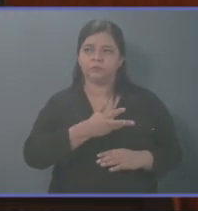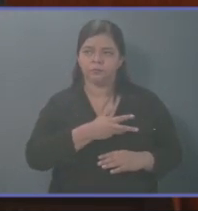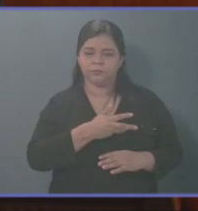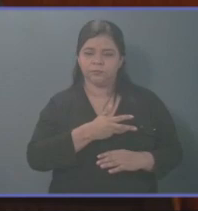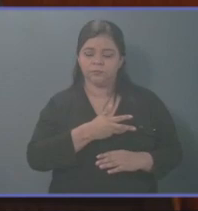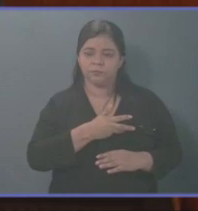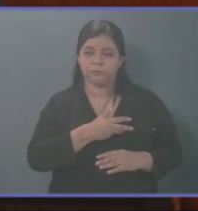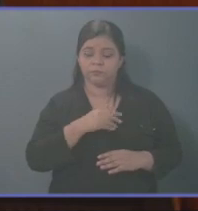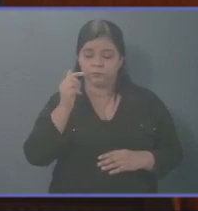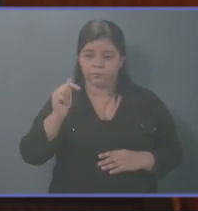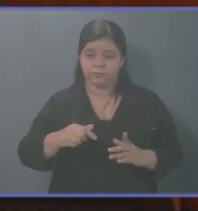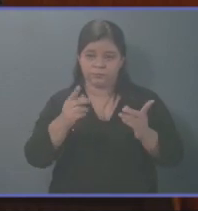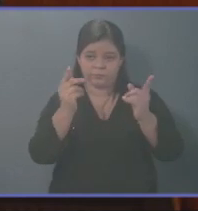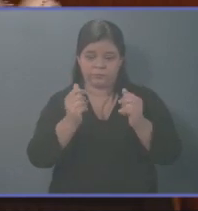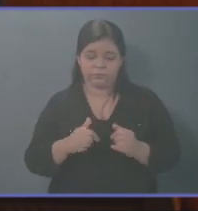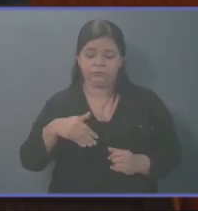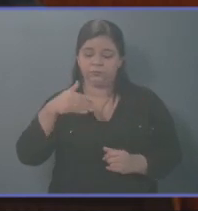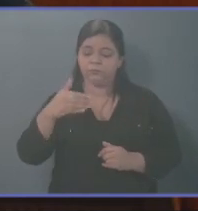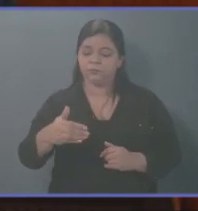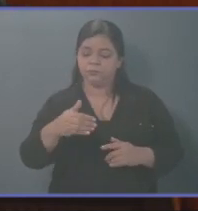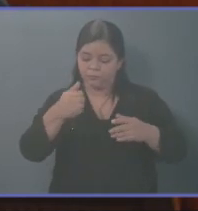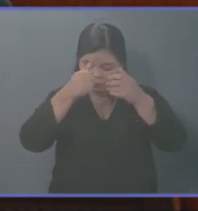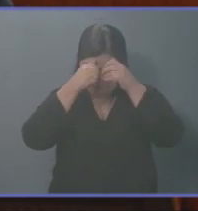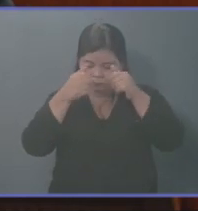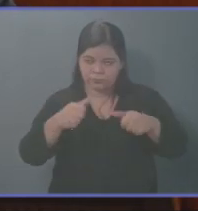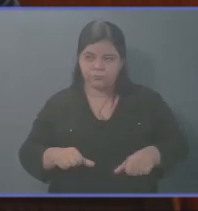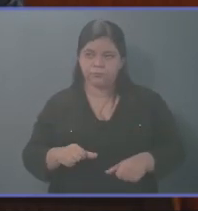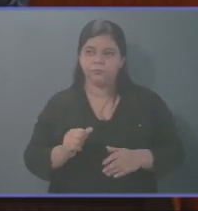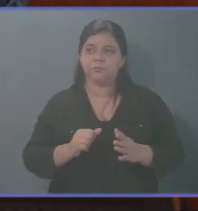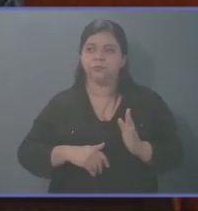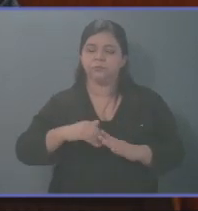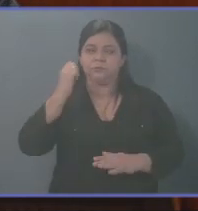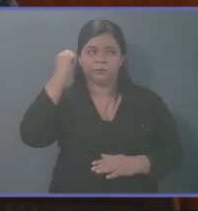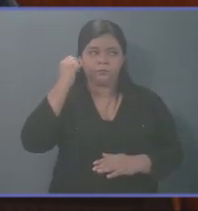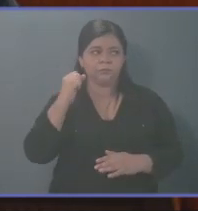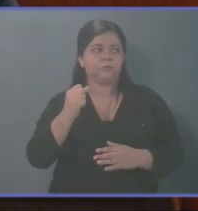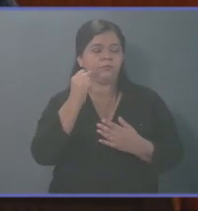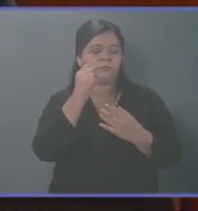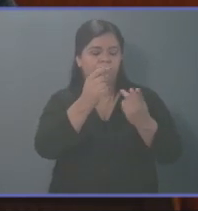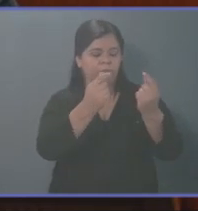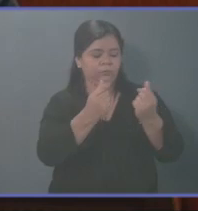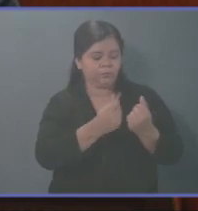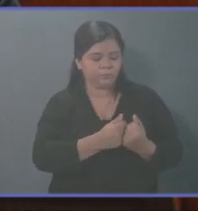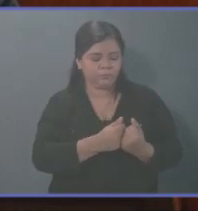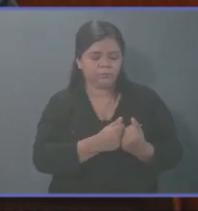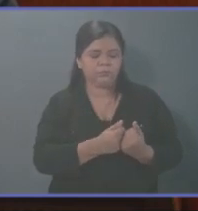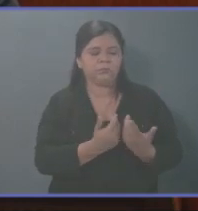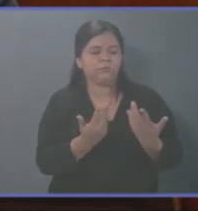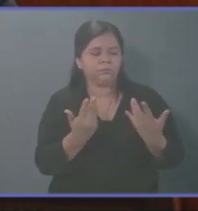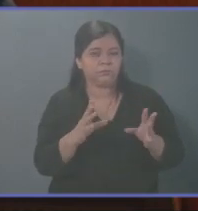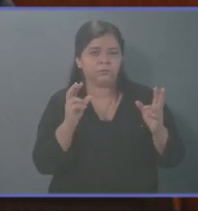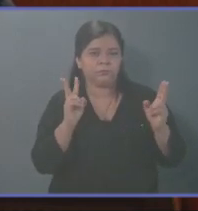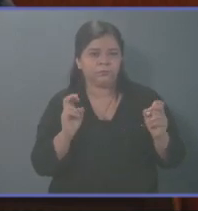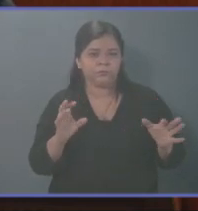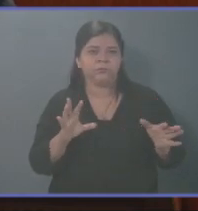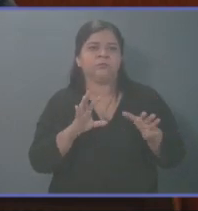este año se aprobó una importante partida que tiene que ver con los